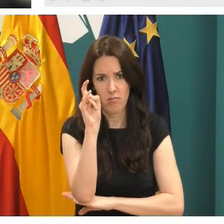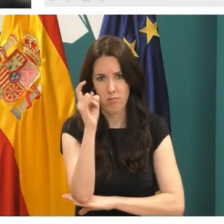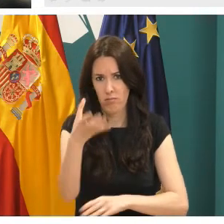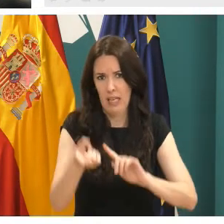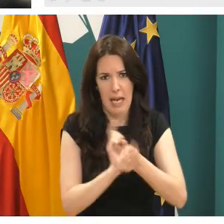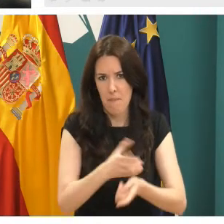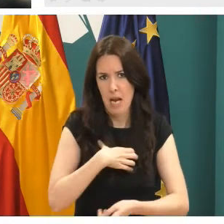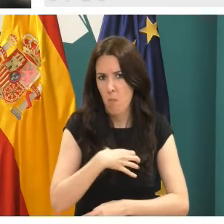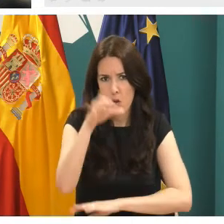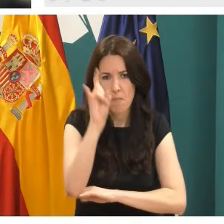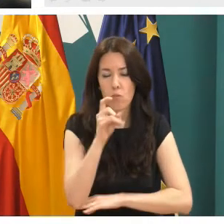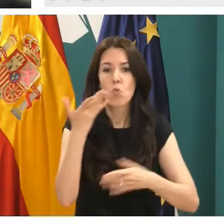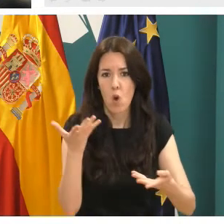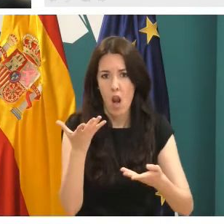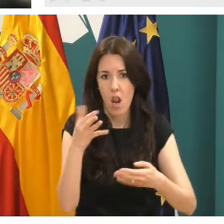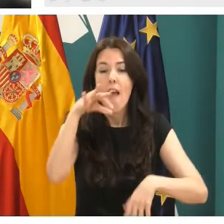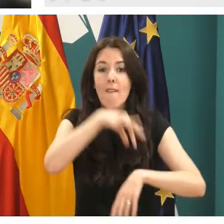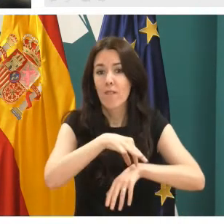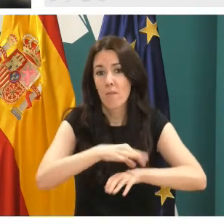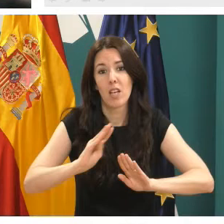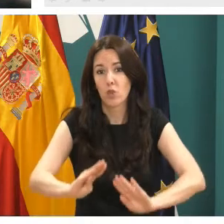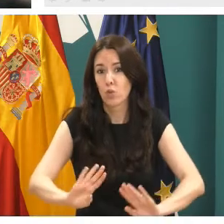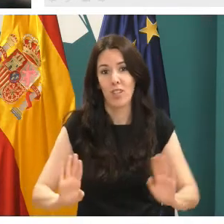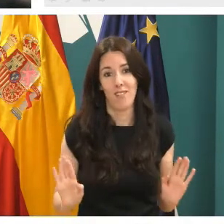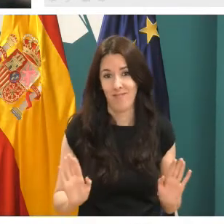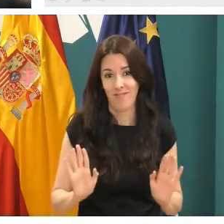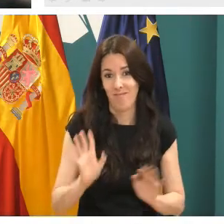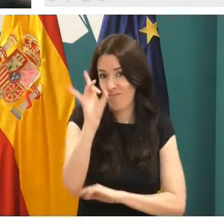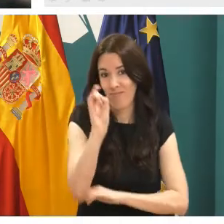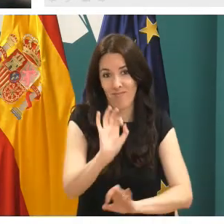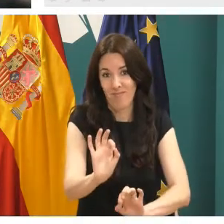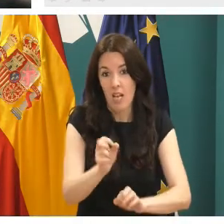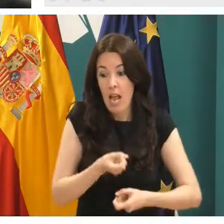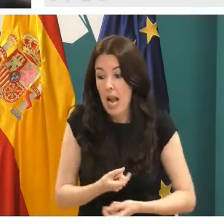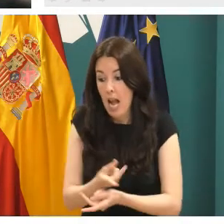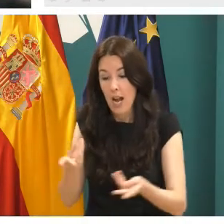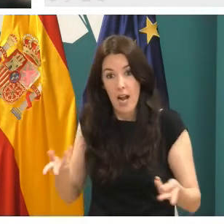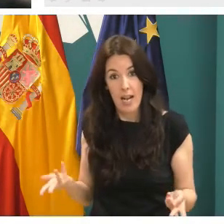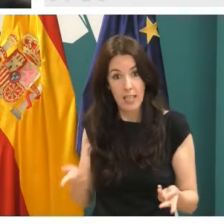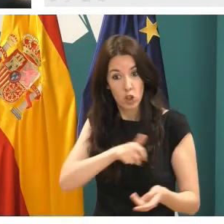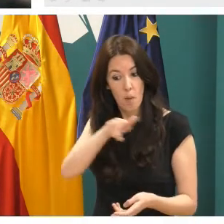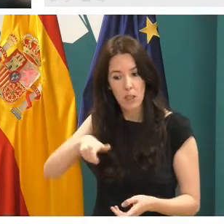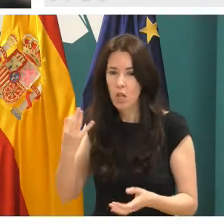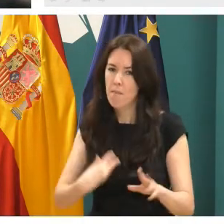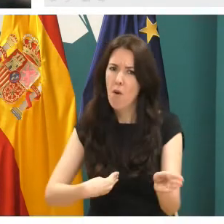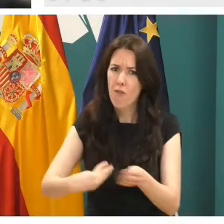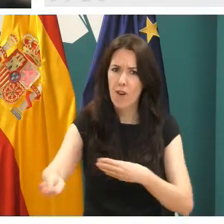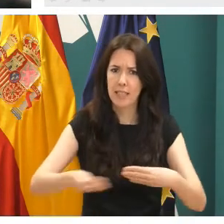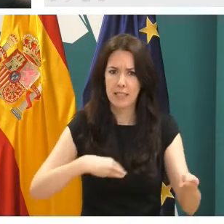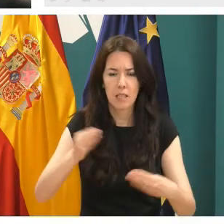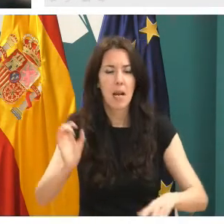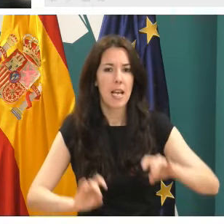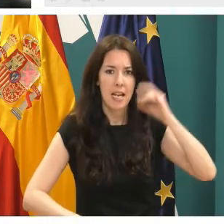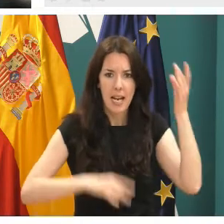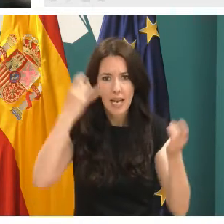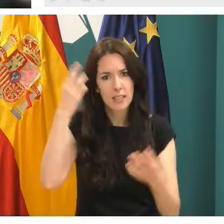puede cambiar es la enfermedad. Lo demás, los demás, tenemos que ser muy flexibles, muy creativos,